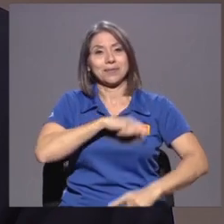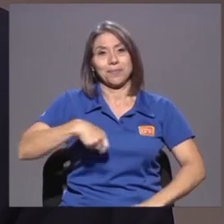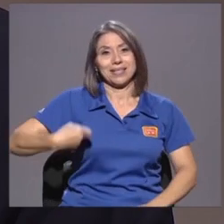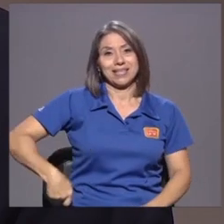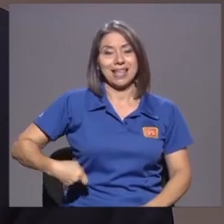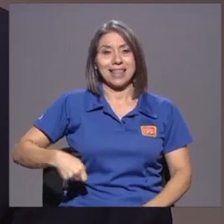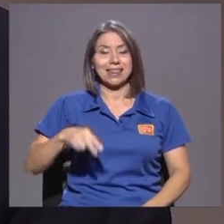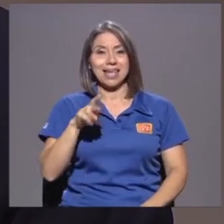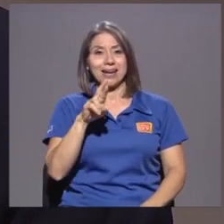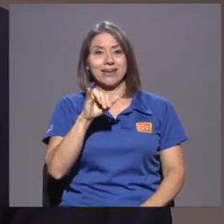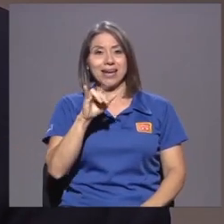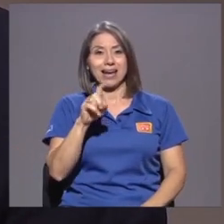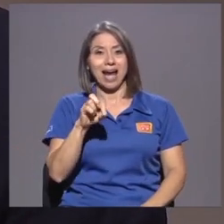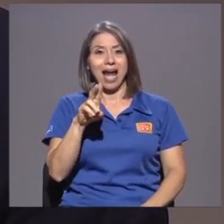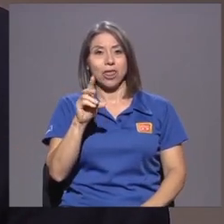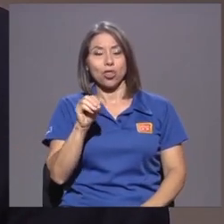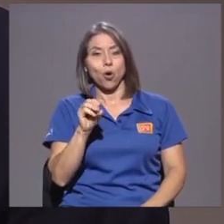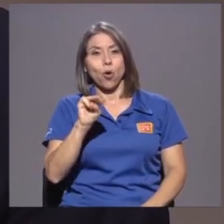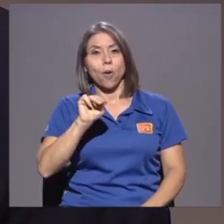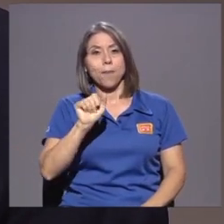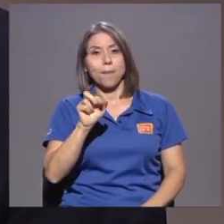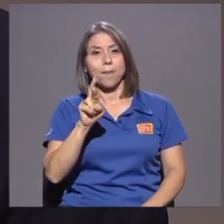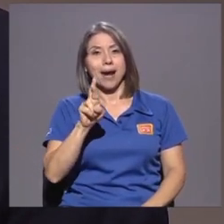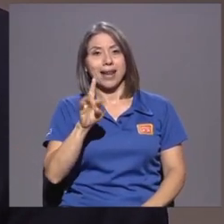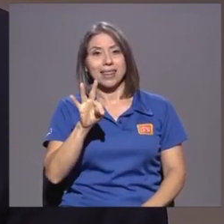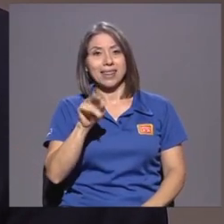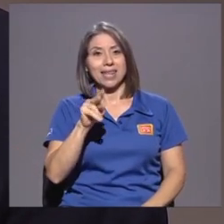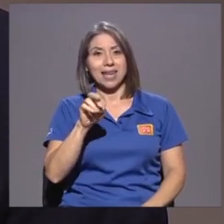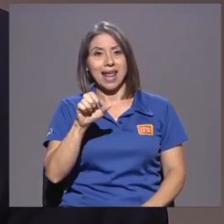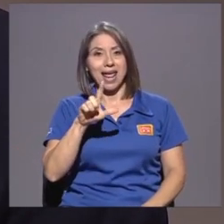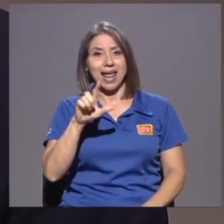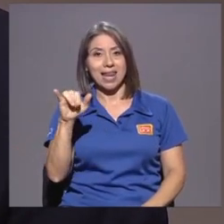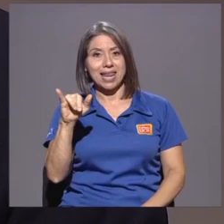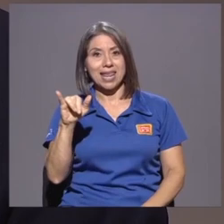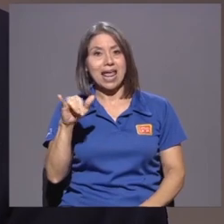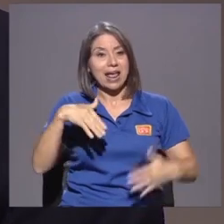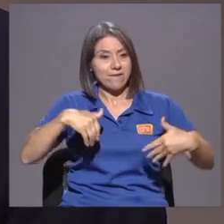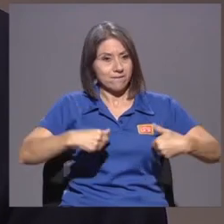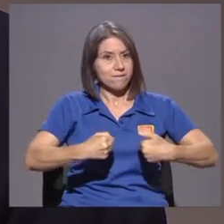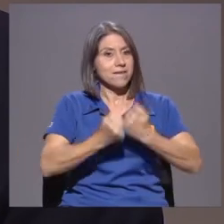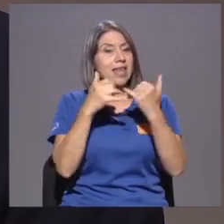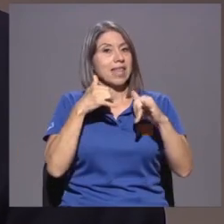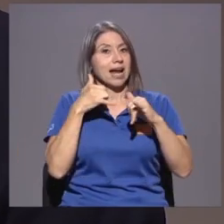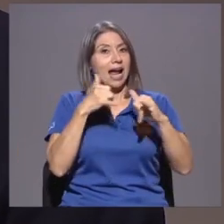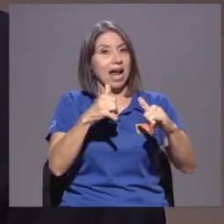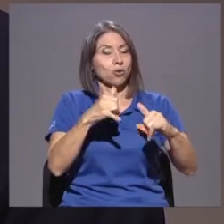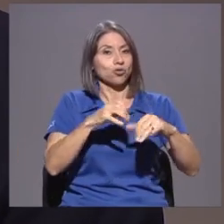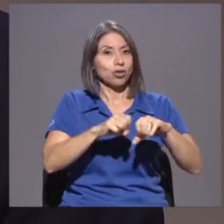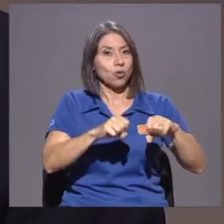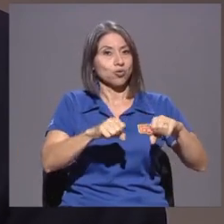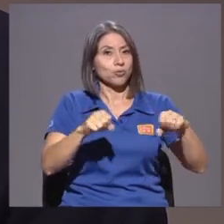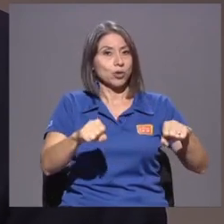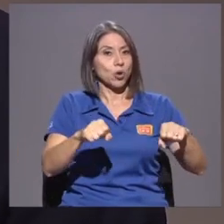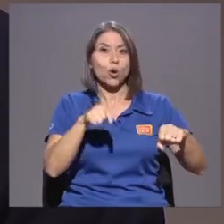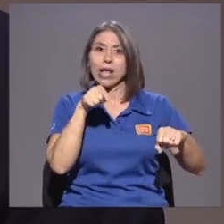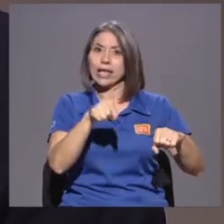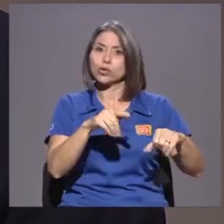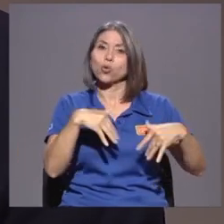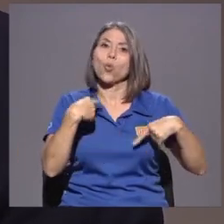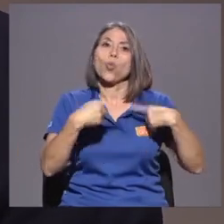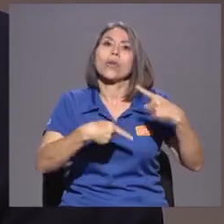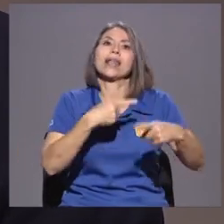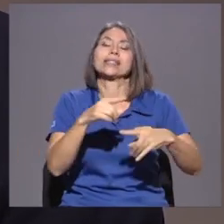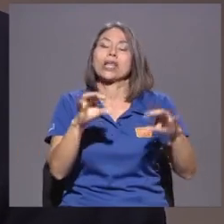ricardo martinelli que enfrenta tremendos cargos de corrupción habría sido nefasto para el futuro de